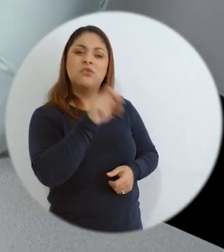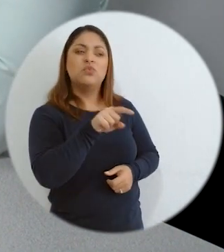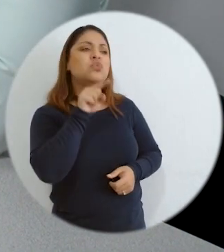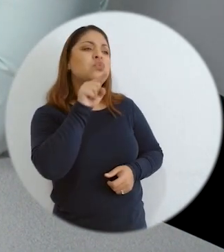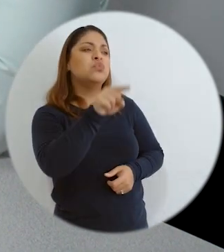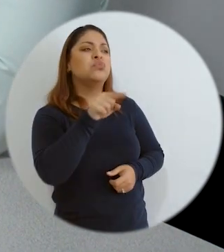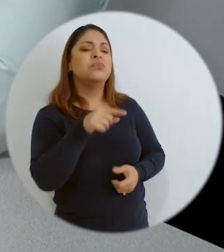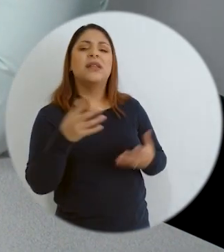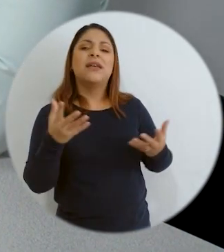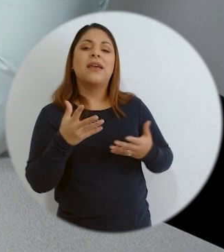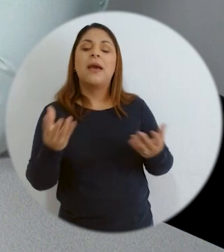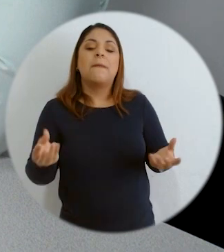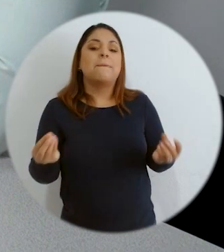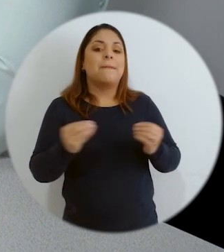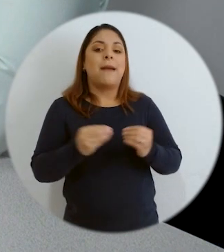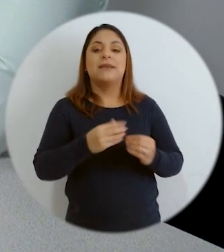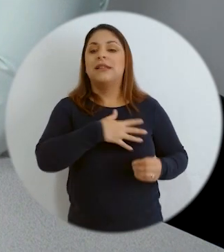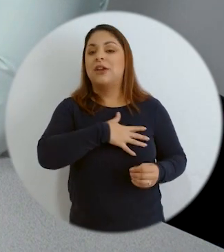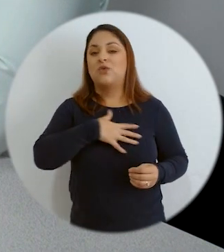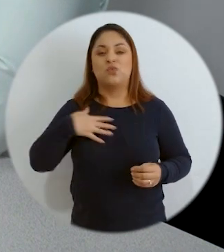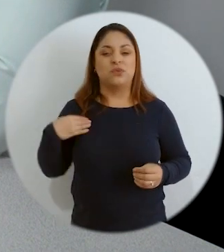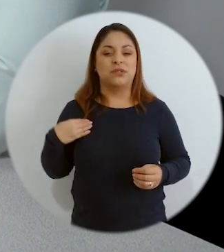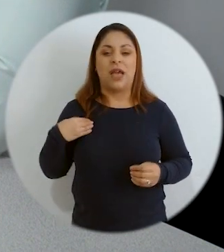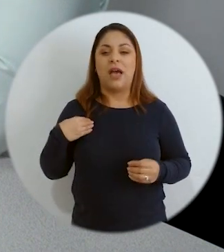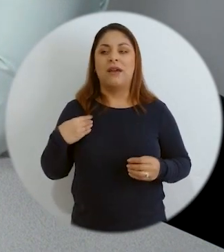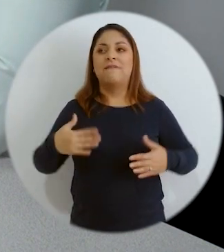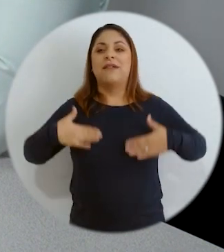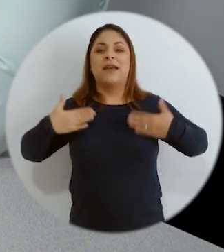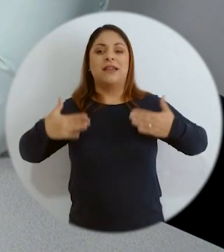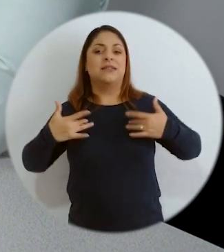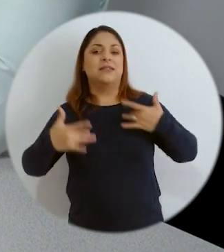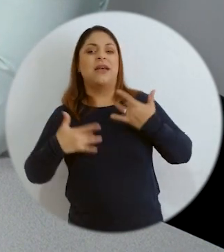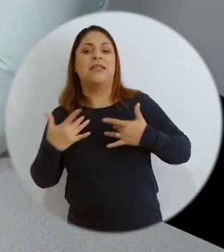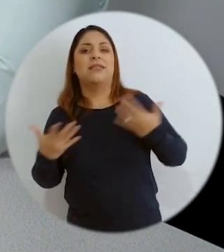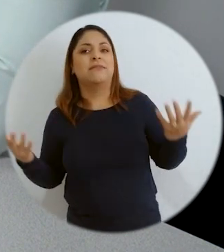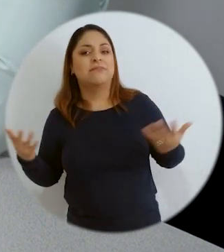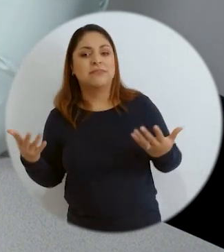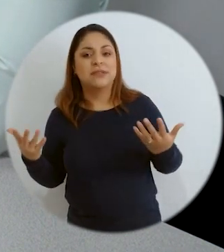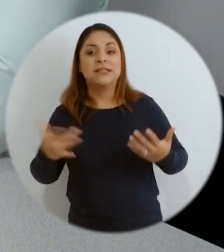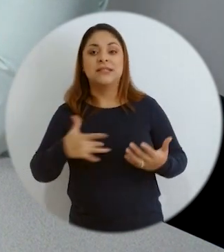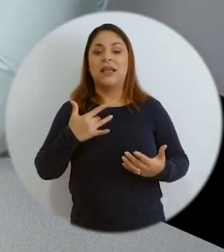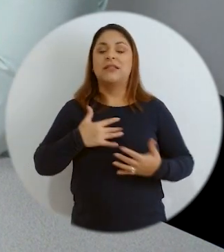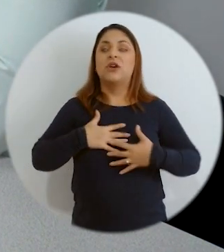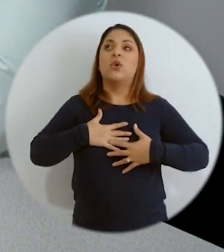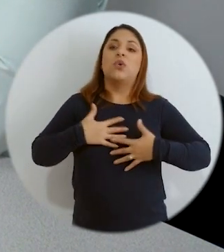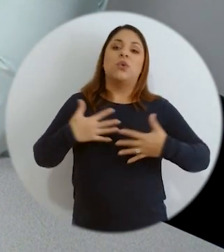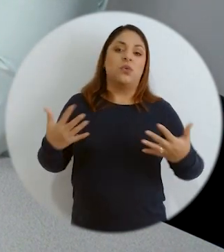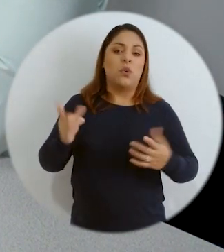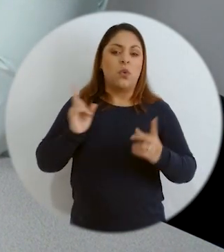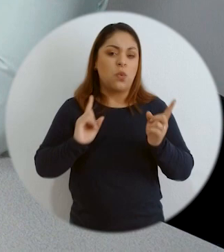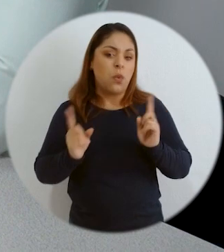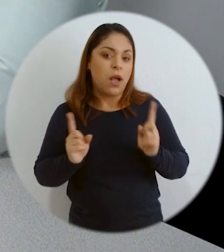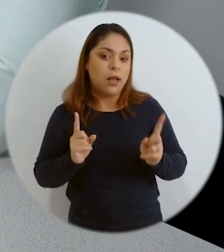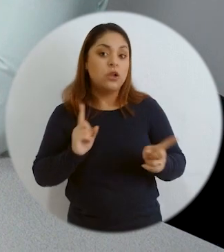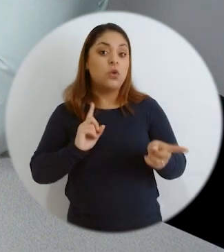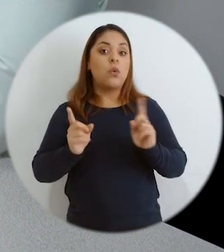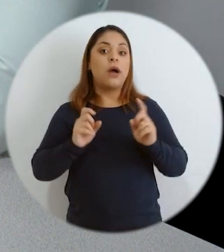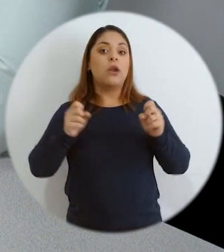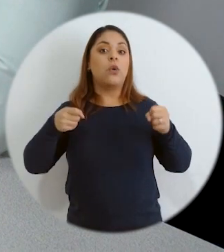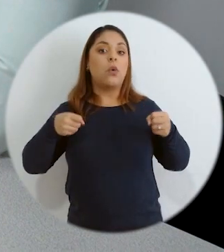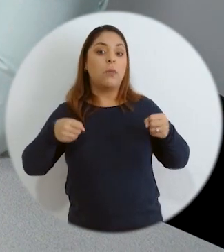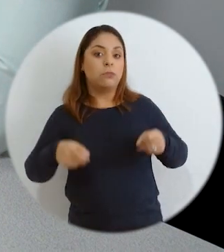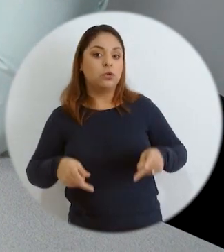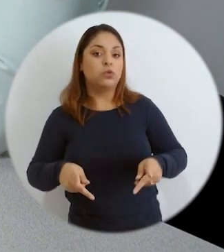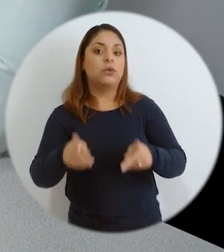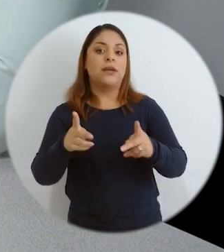más bien preguntarle qué es lo que más te gusta hacer, qué es lo que más feliz te hace, cuáles son las cosas que más te llenan, ¿verdad? Y después